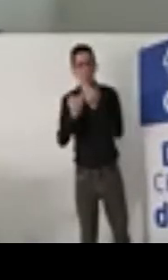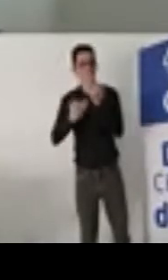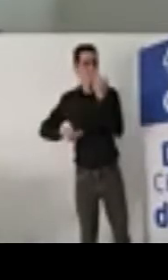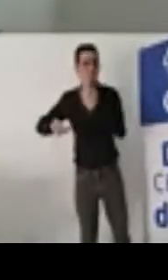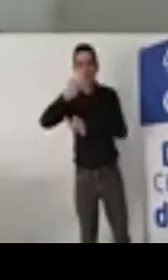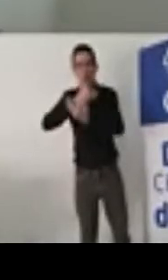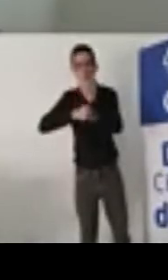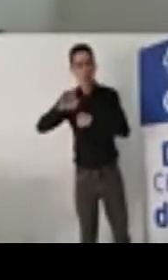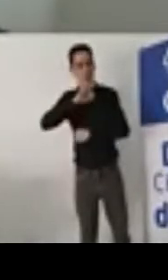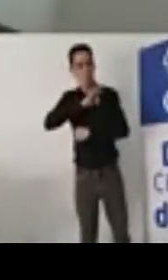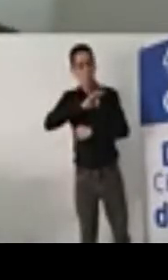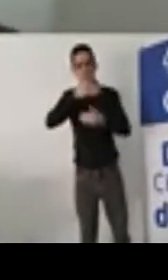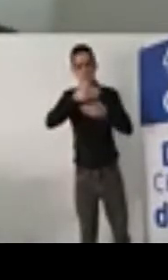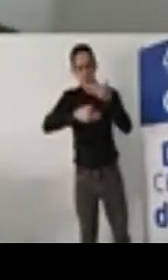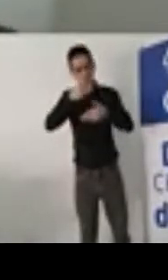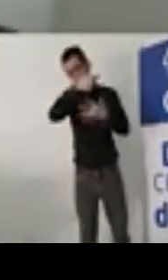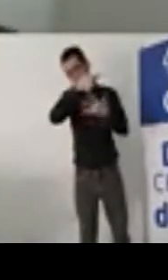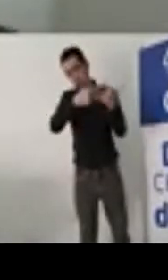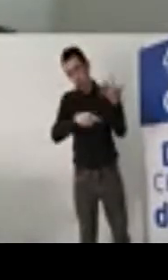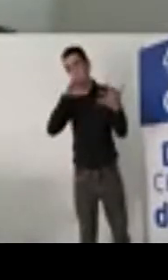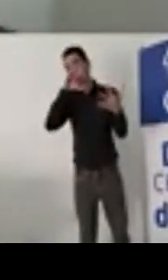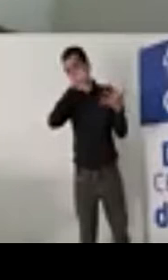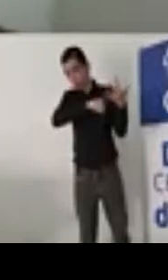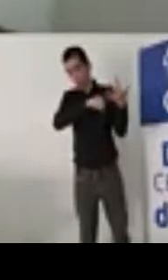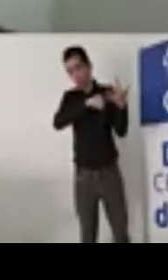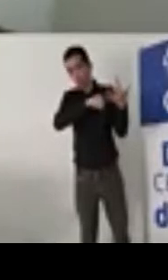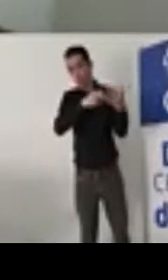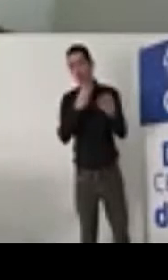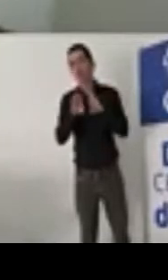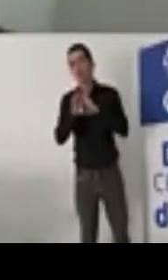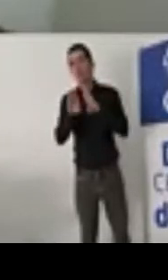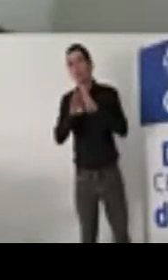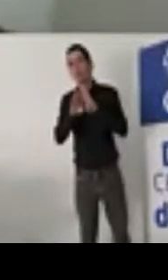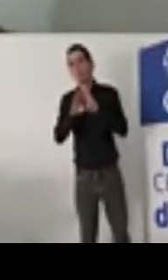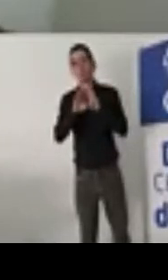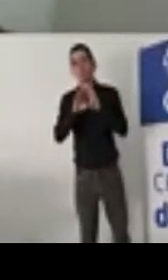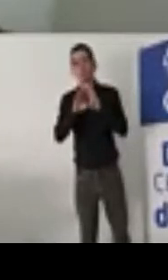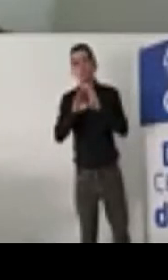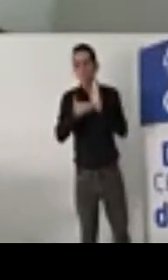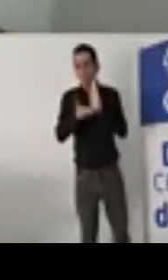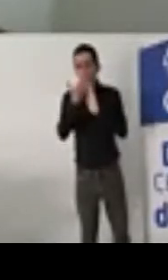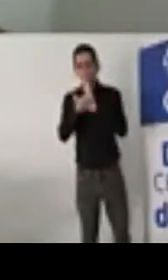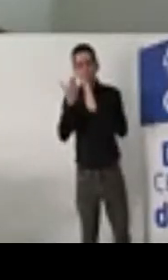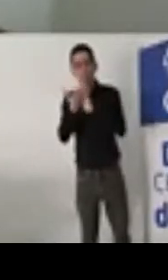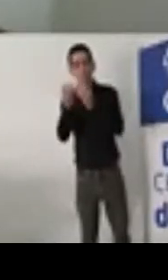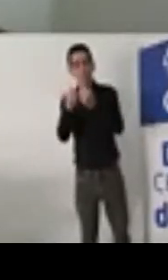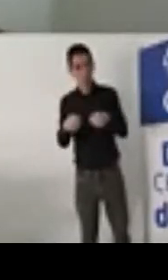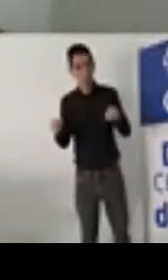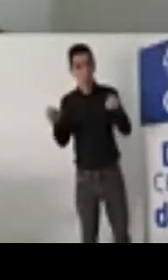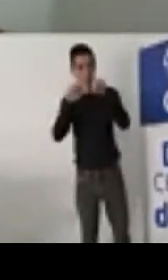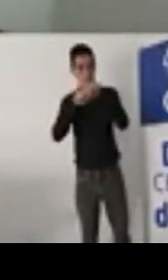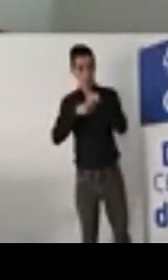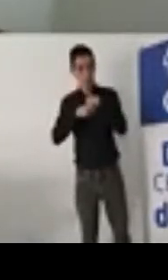esta construcción social que permita oportunidades para todos, que permita disminuir